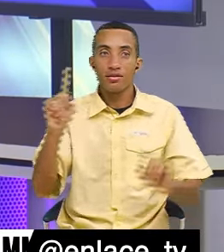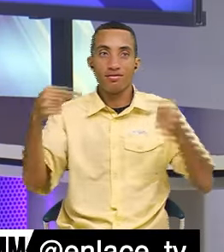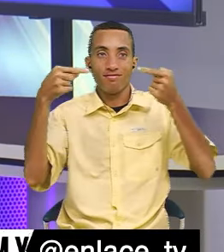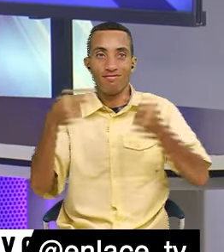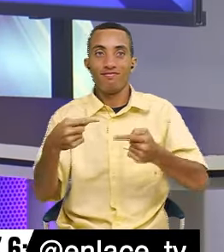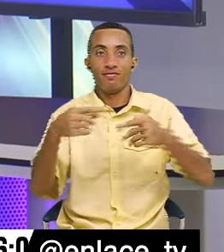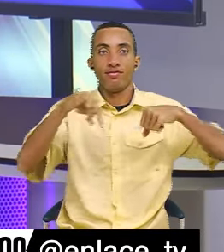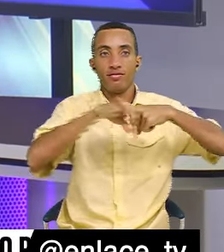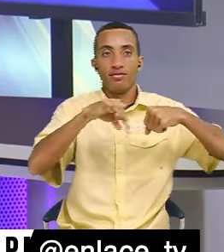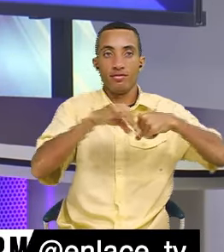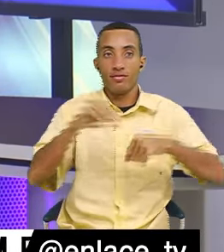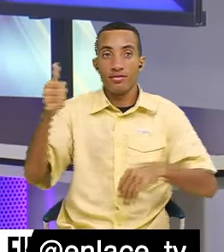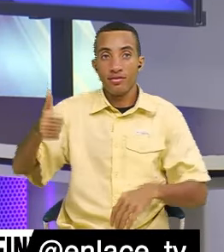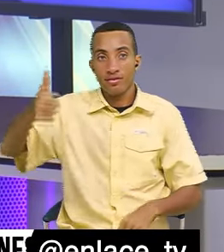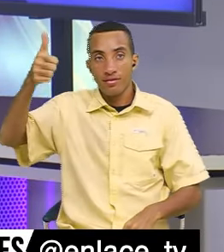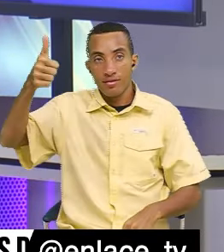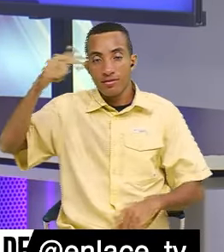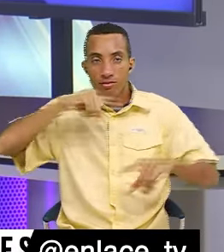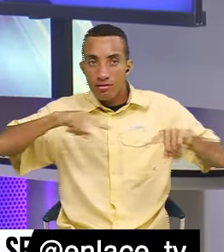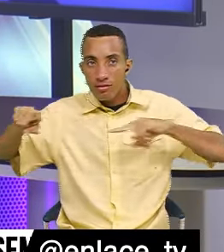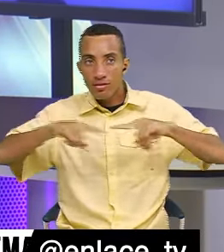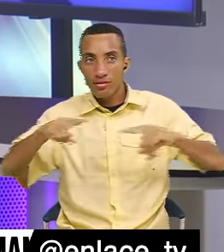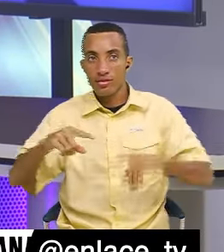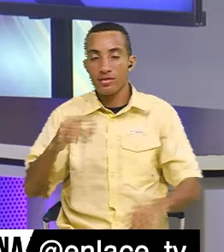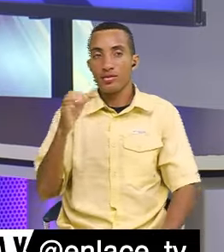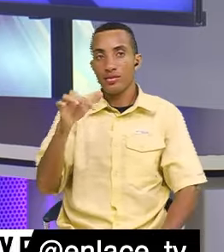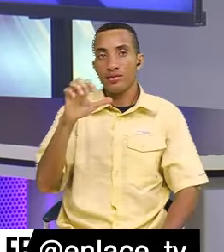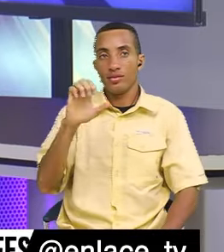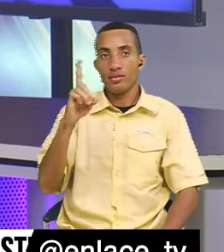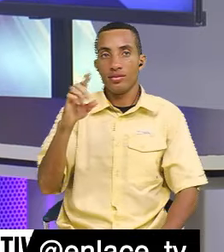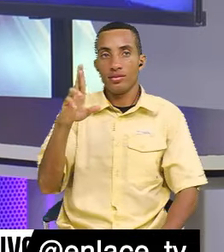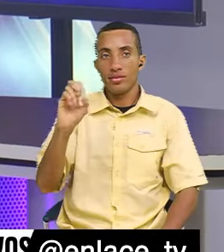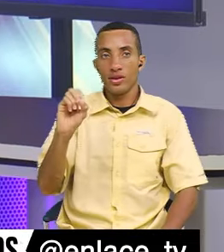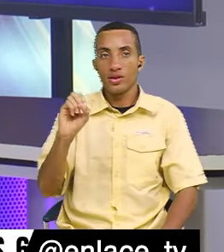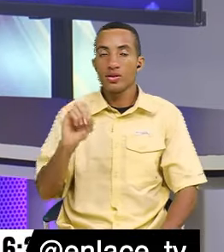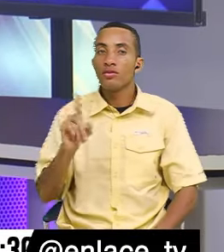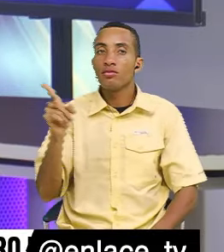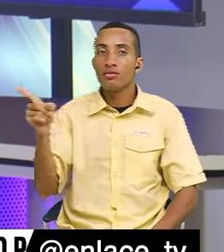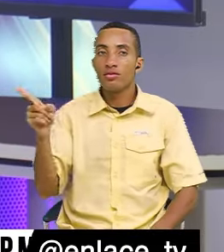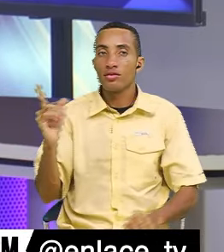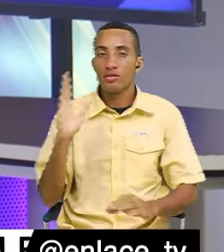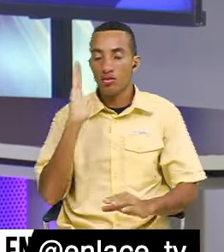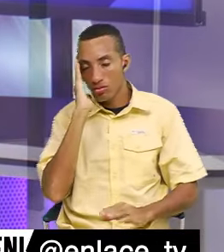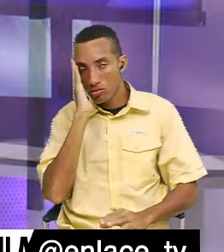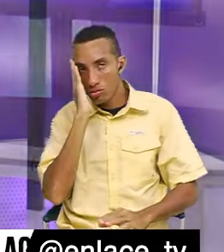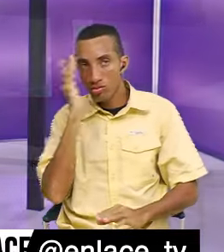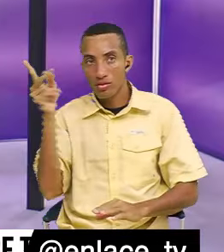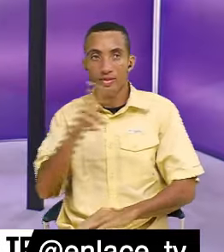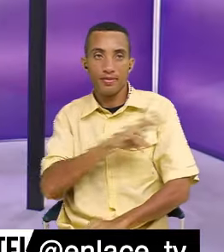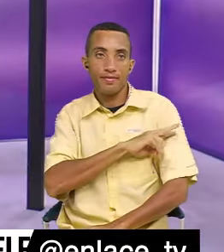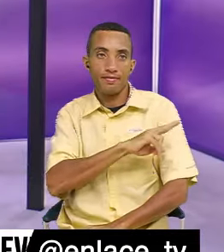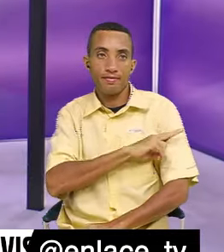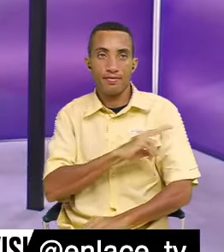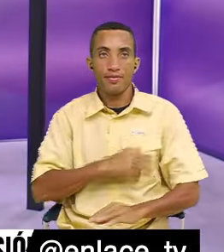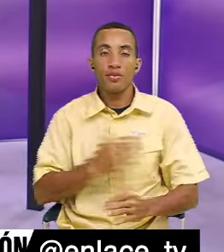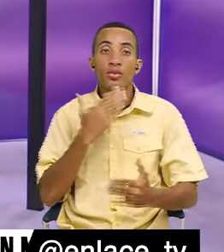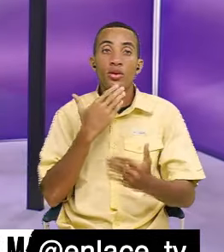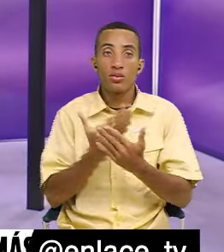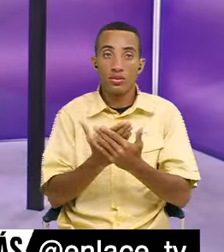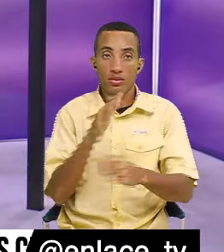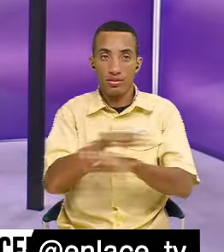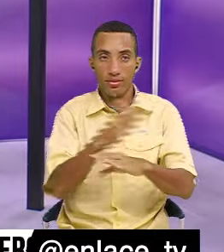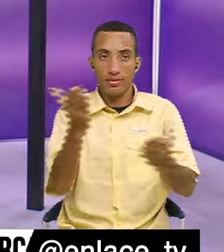Nuestro director Pedro Severille se encuentra en el Hotel San Silvestre, donde se aloja el equipo verdolaga. Pedro, buenas tardes y adelante con la información.